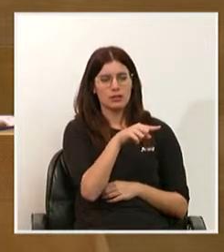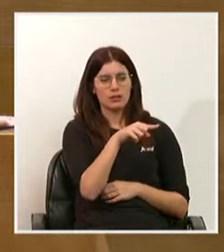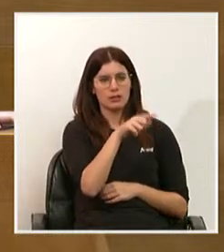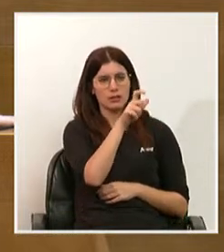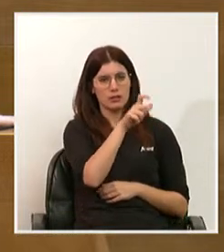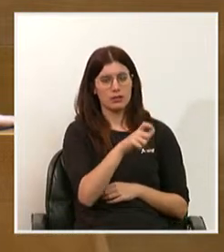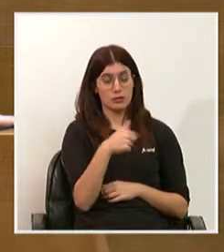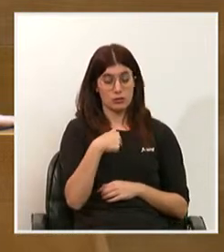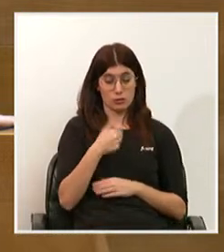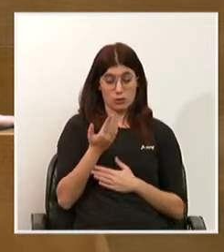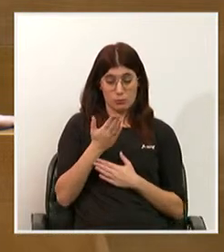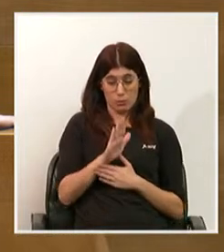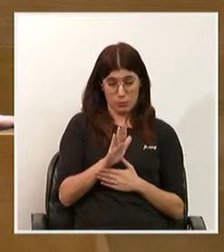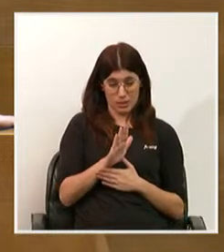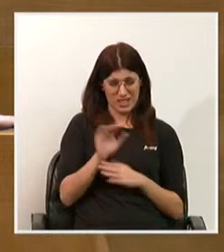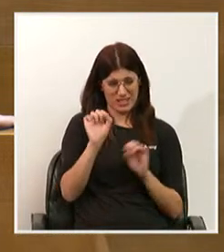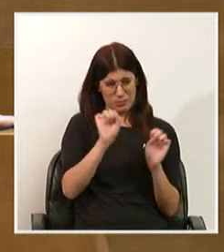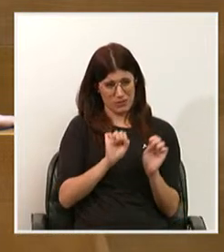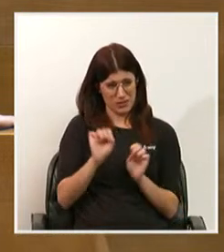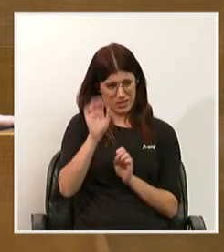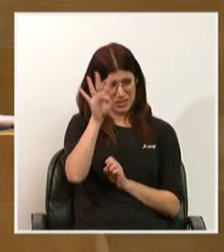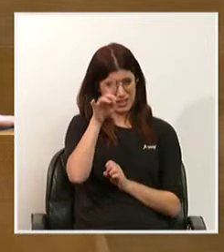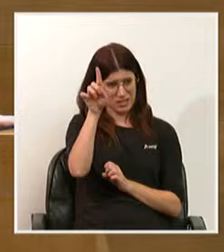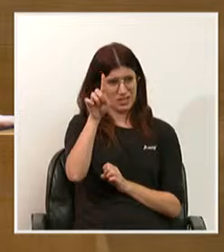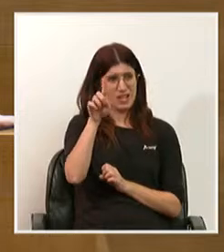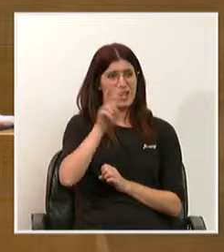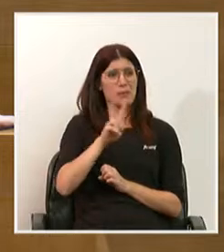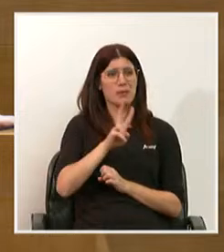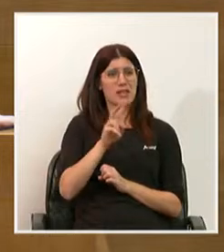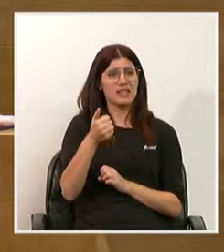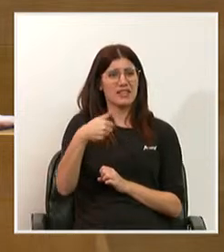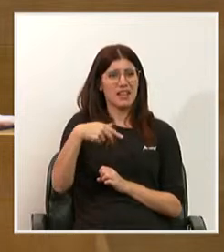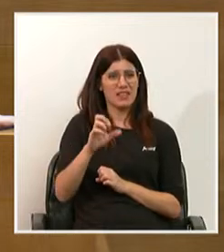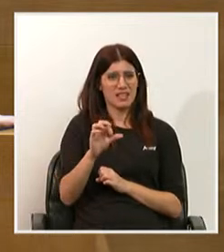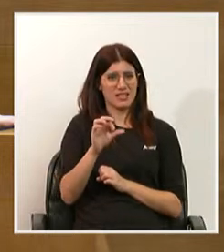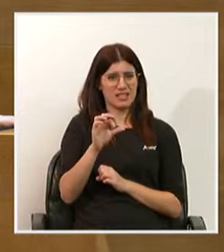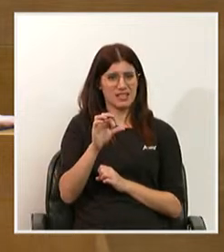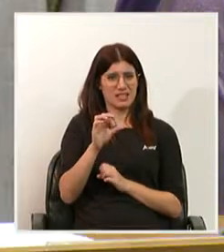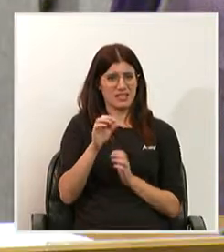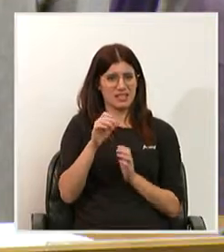est defens el catalanisme esc Vicente Andrés est valenci bur a